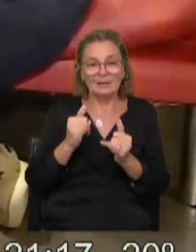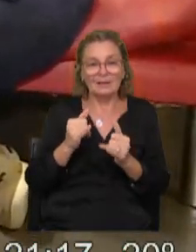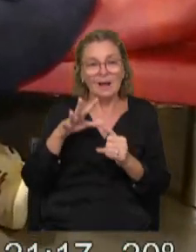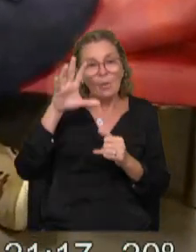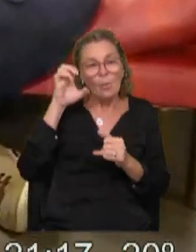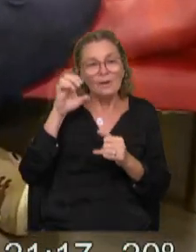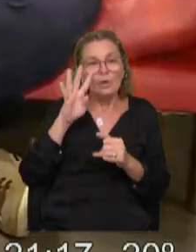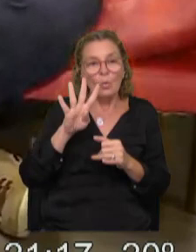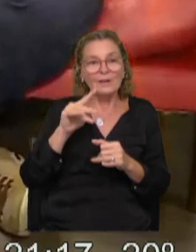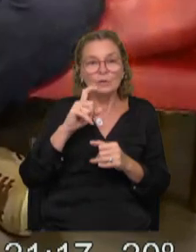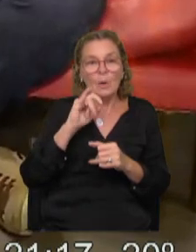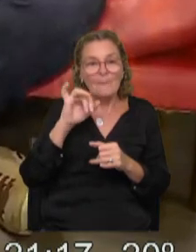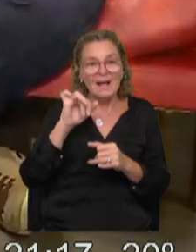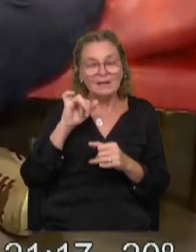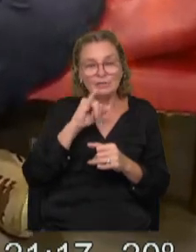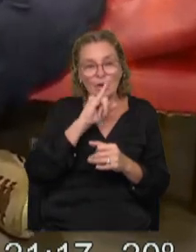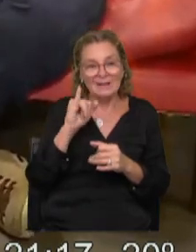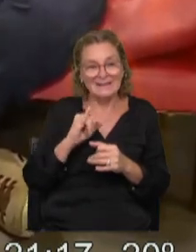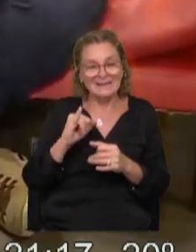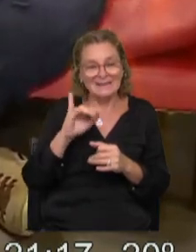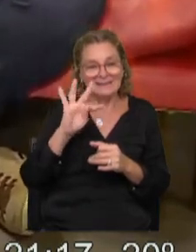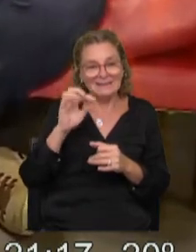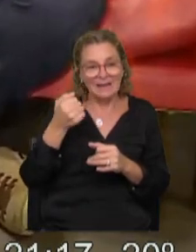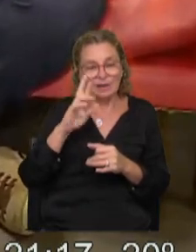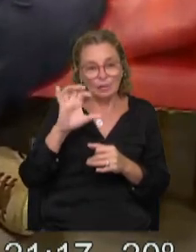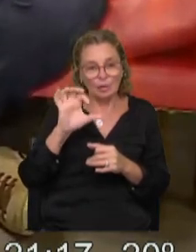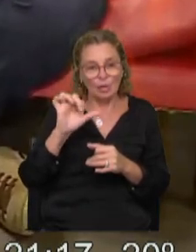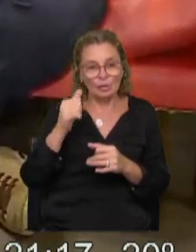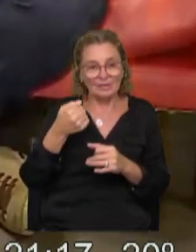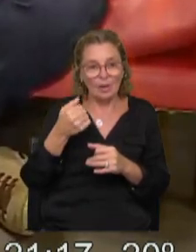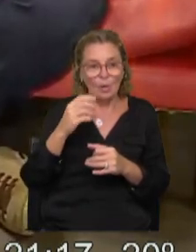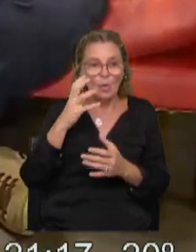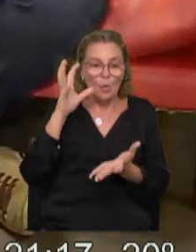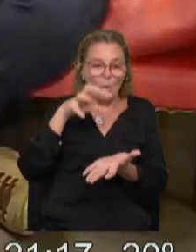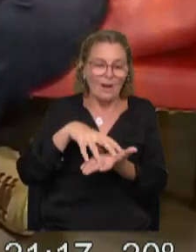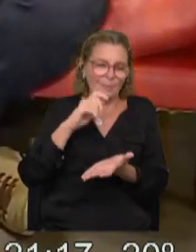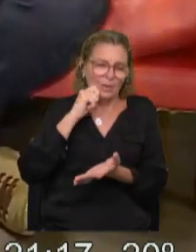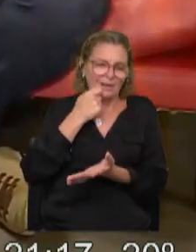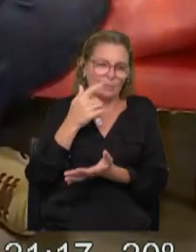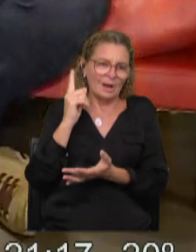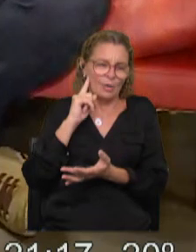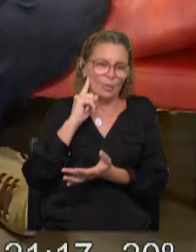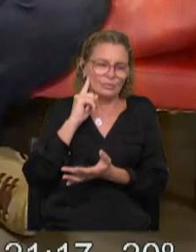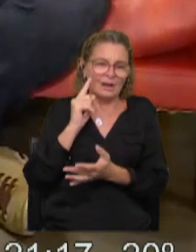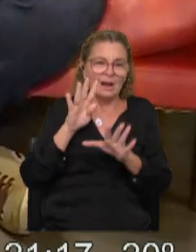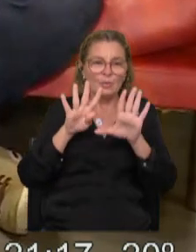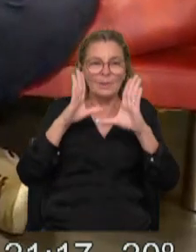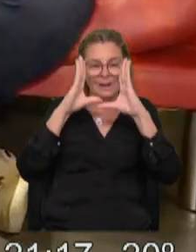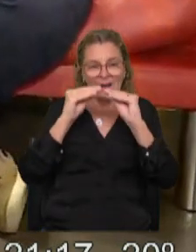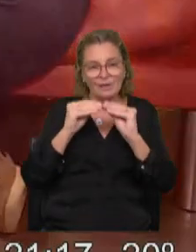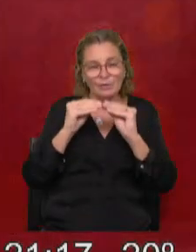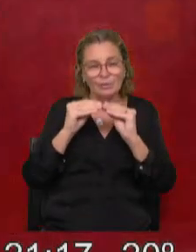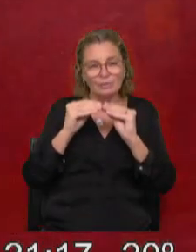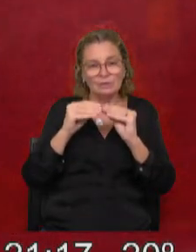recuerdo entonces, 4 de mayo, Sala Cita Rosa, un lugar inmejorable para escucharlos. 21 horas las entradas las pueden conseguir